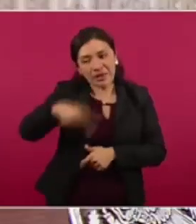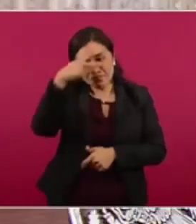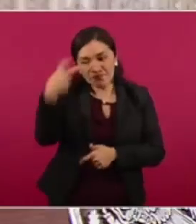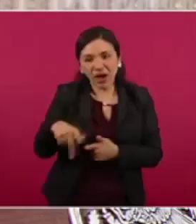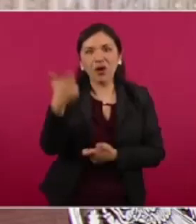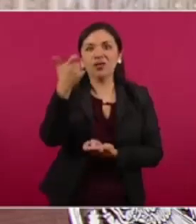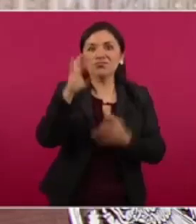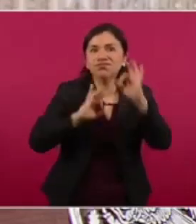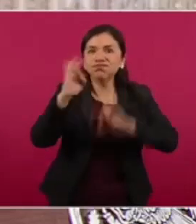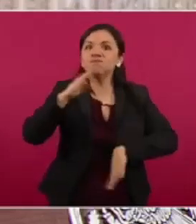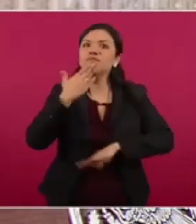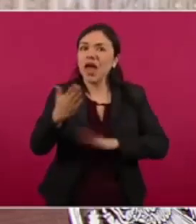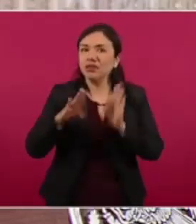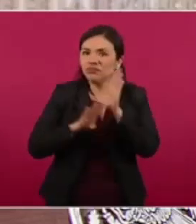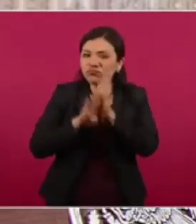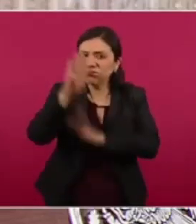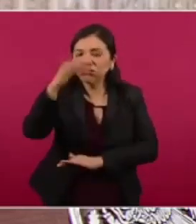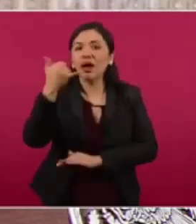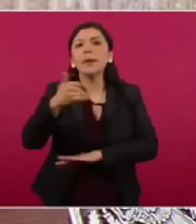empleo.